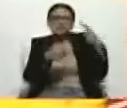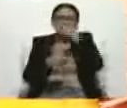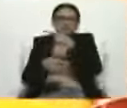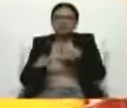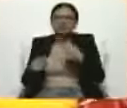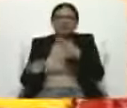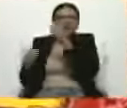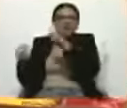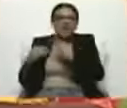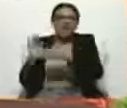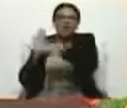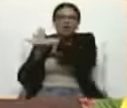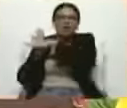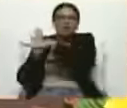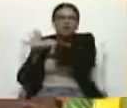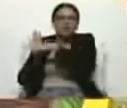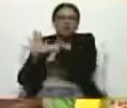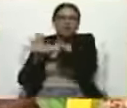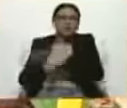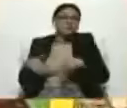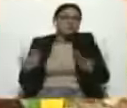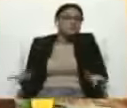operando en todo el territorio nacional,